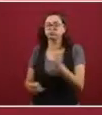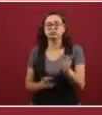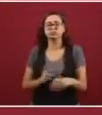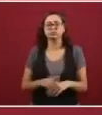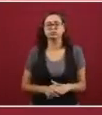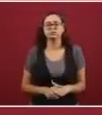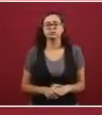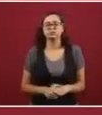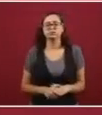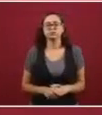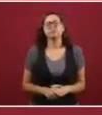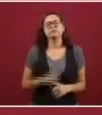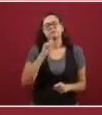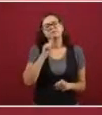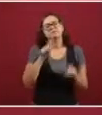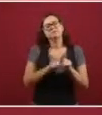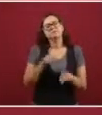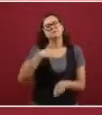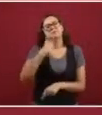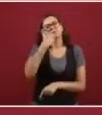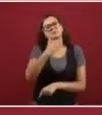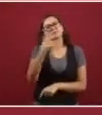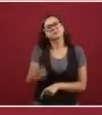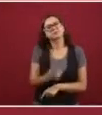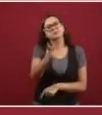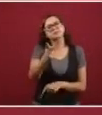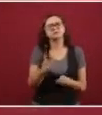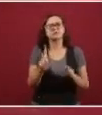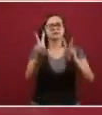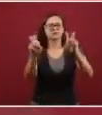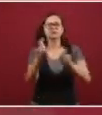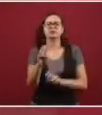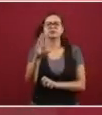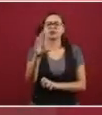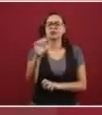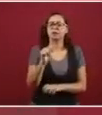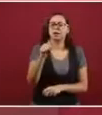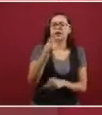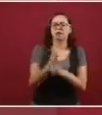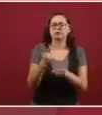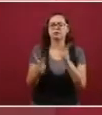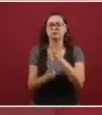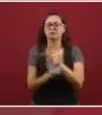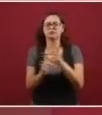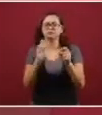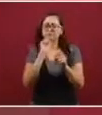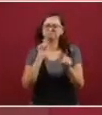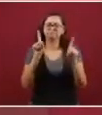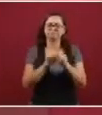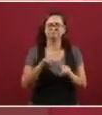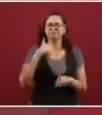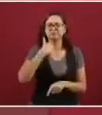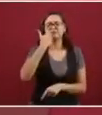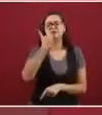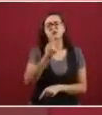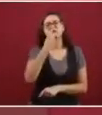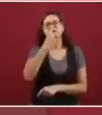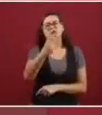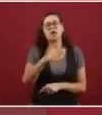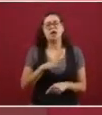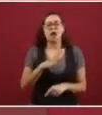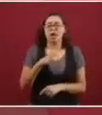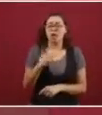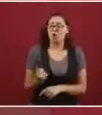Que le quería externar, señor presidente, relacionada con la beca del nivel media superior. Sí. Existe un